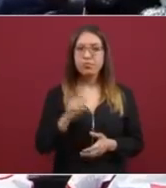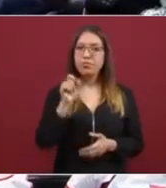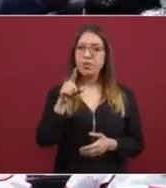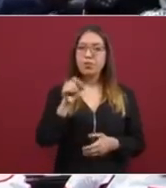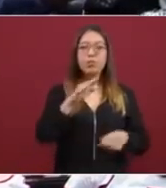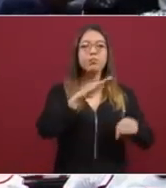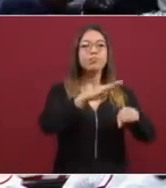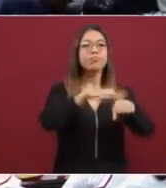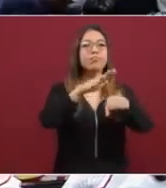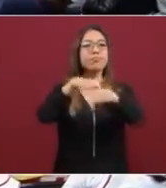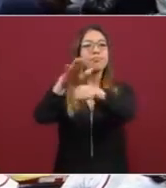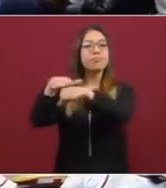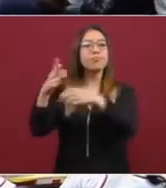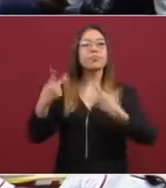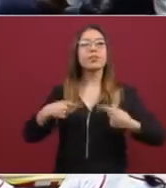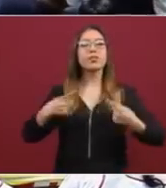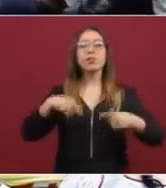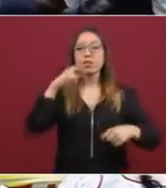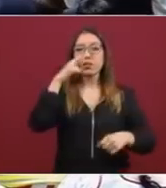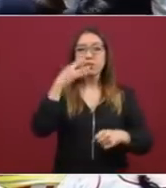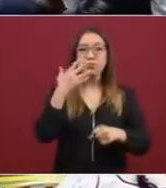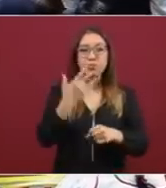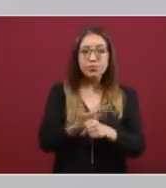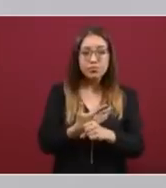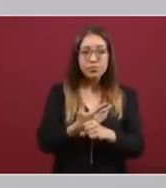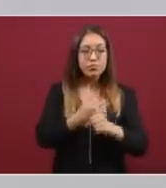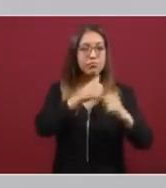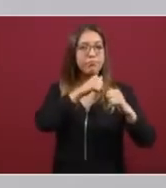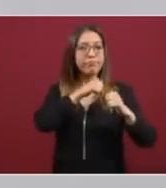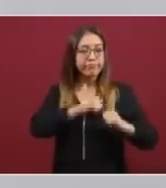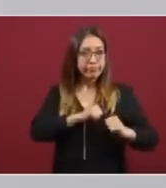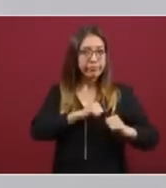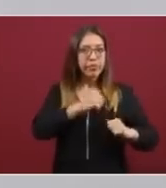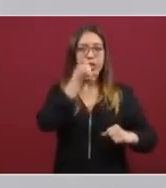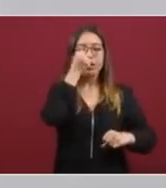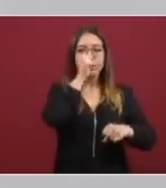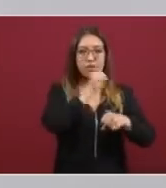responsables de las secretarías, a